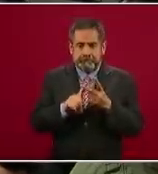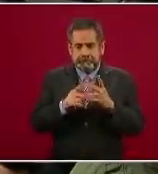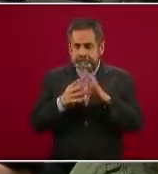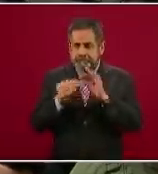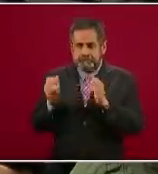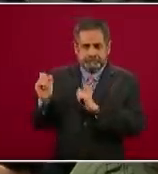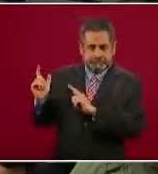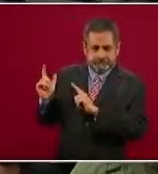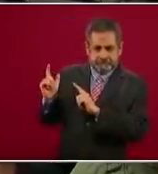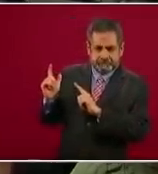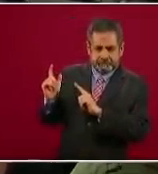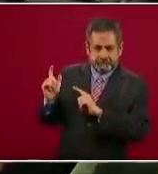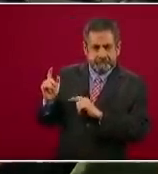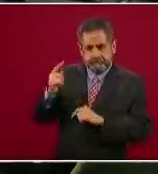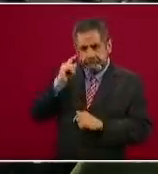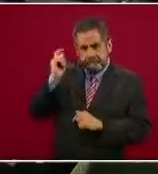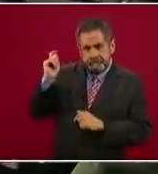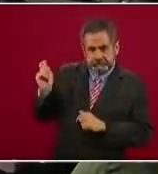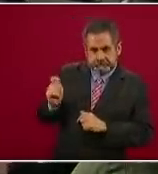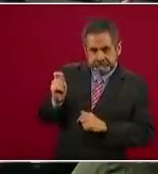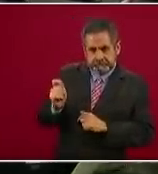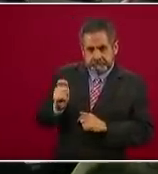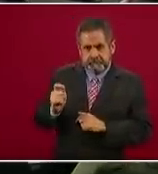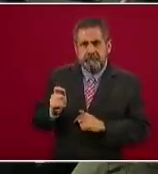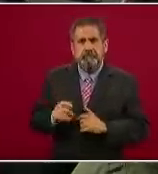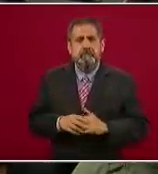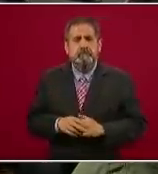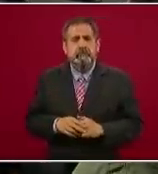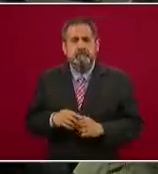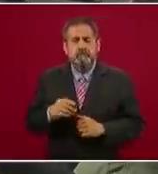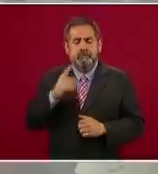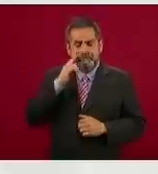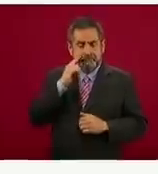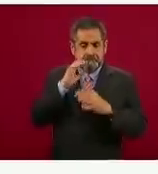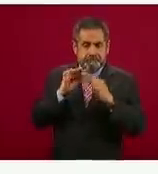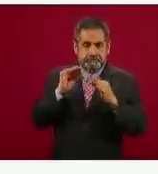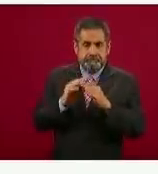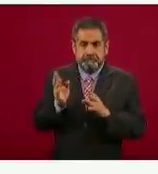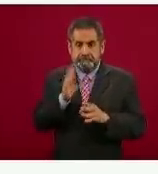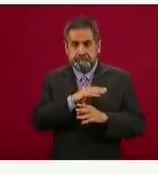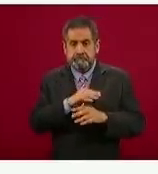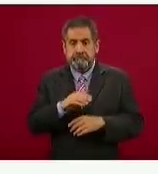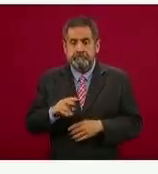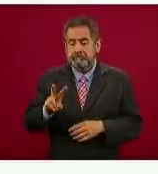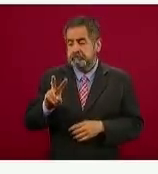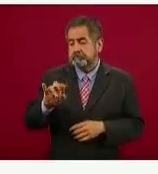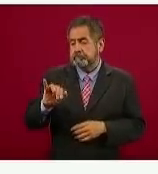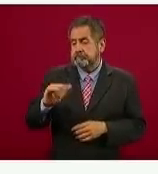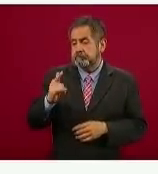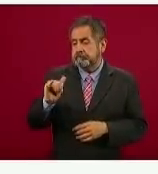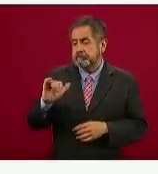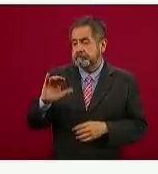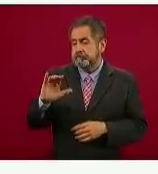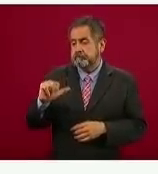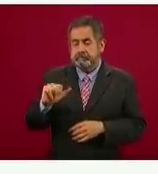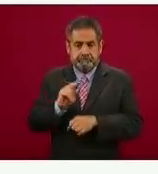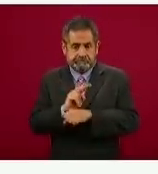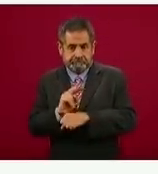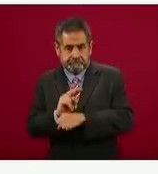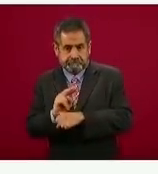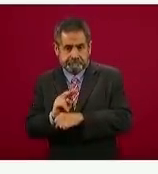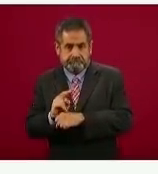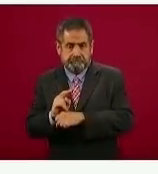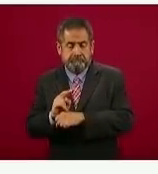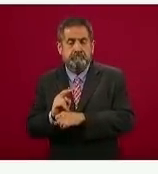rápida los indico en orden inverso de las manecillas del reloj, empezando por donde dice vigilancia epidemiológica. Fuimos